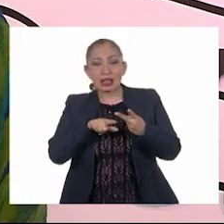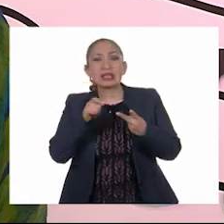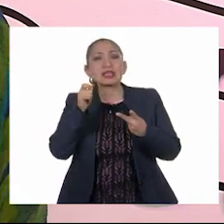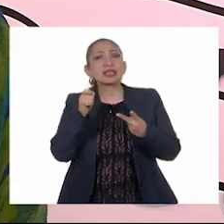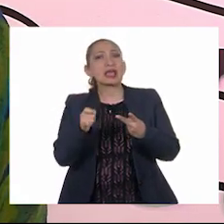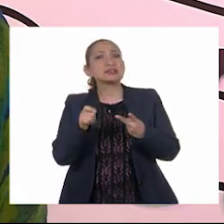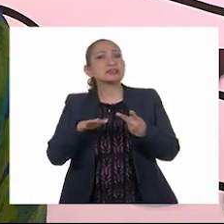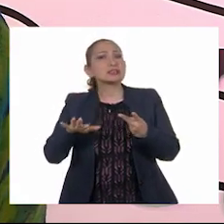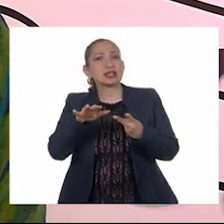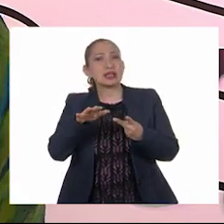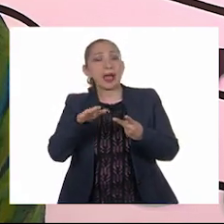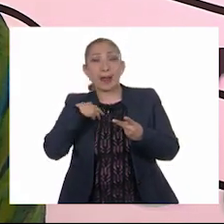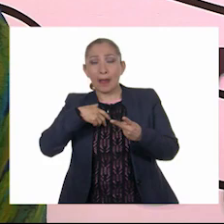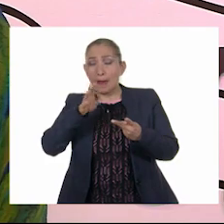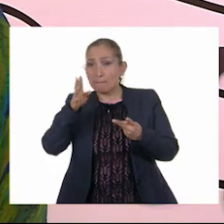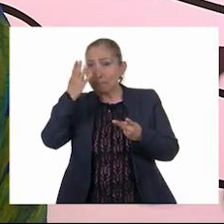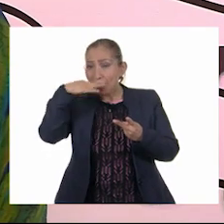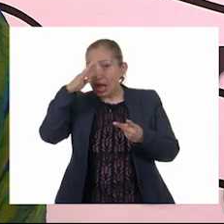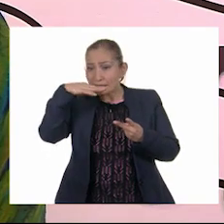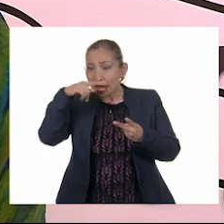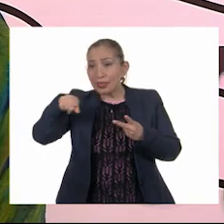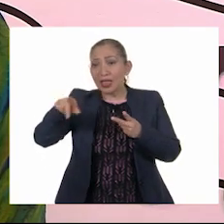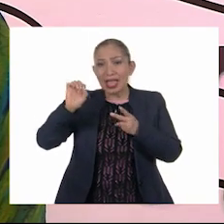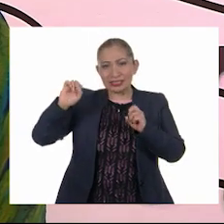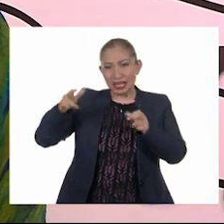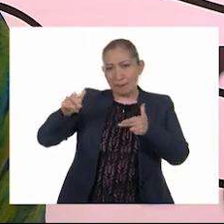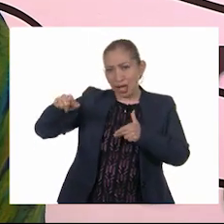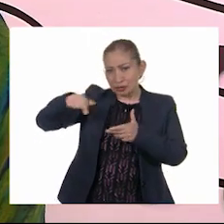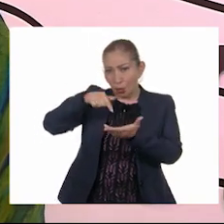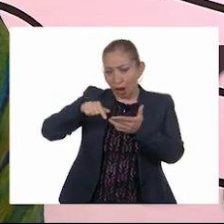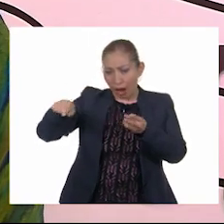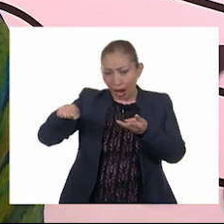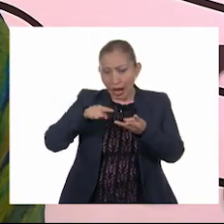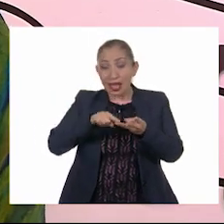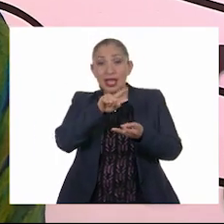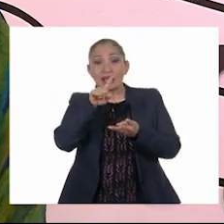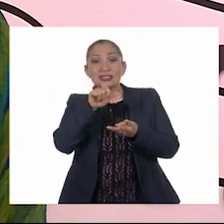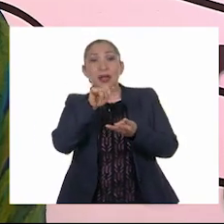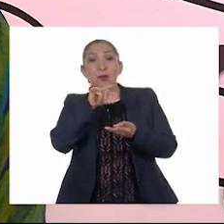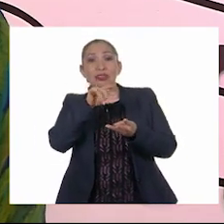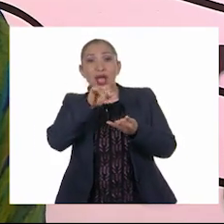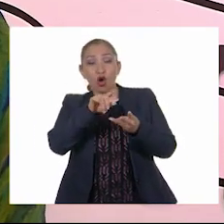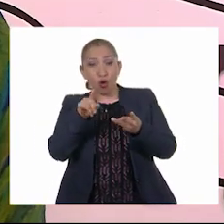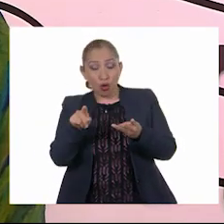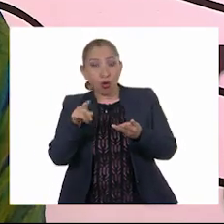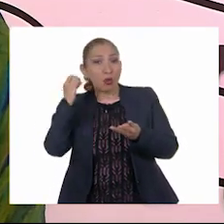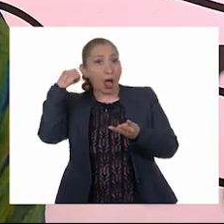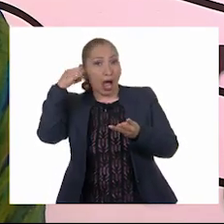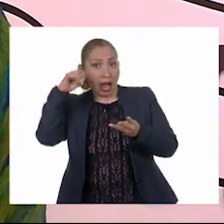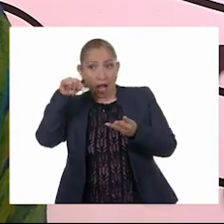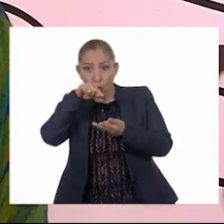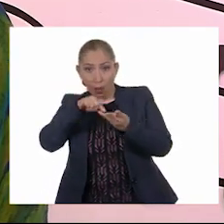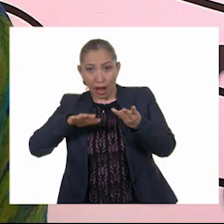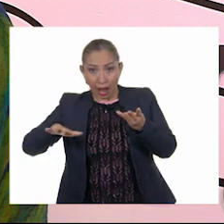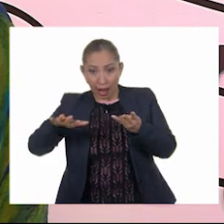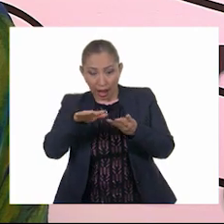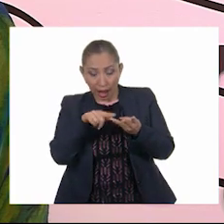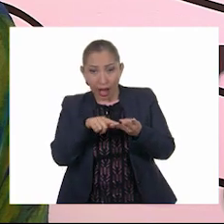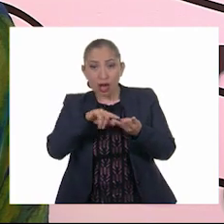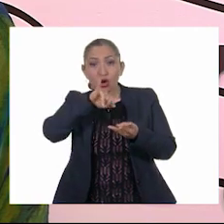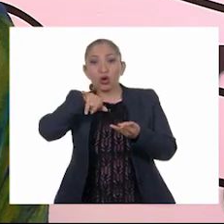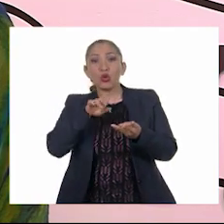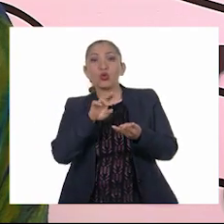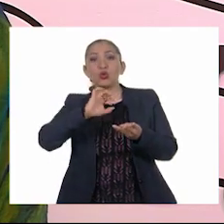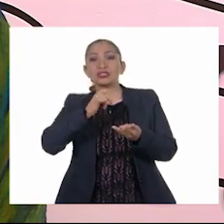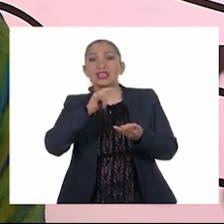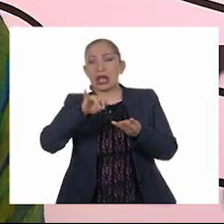de la familia maya, de los altos de Chiapas. Tengo el zapoteco, que es de Oaxaca, de